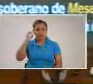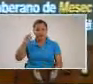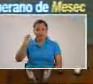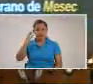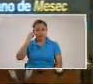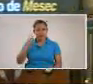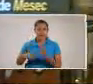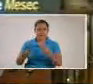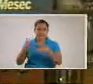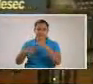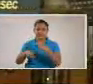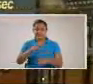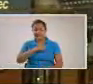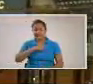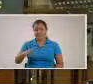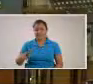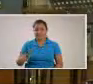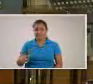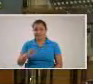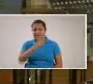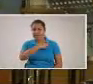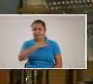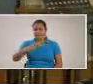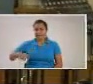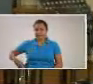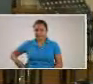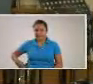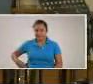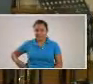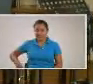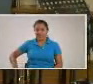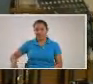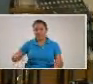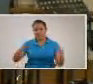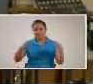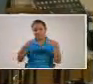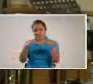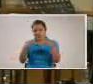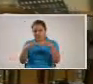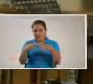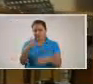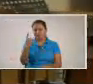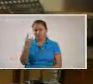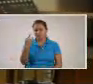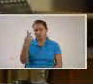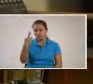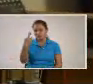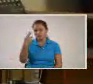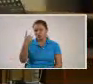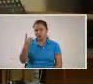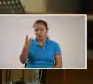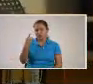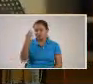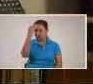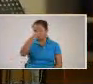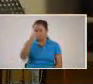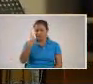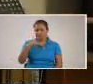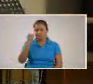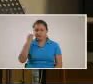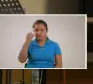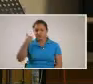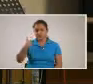ser el presidente de la Federación Rusa. No digo necesariamente que sea el